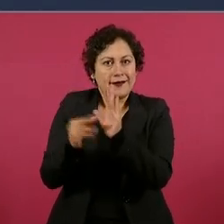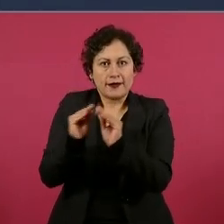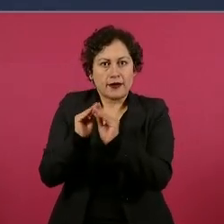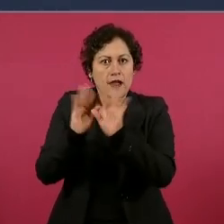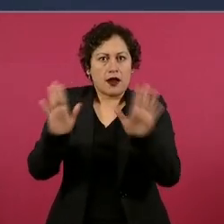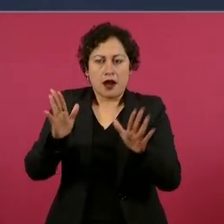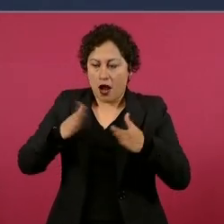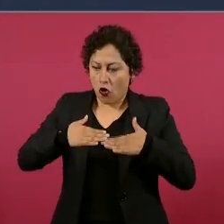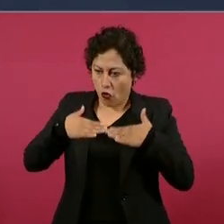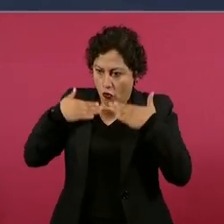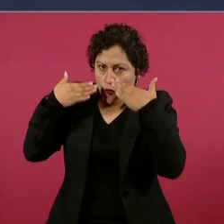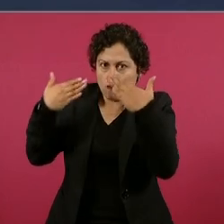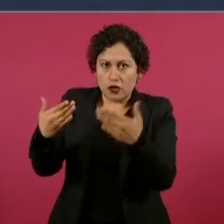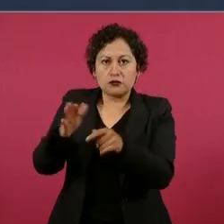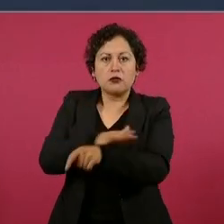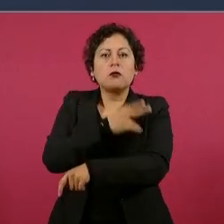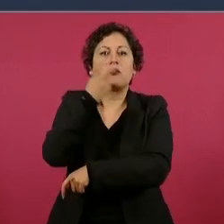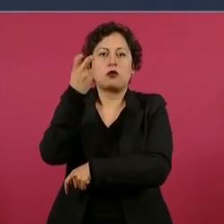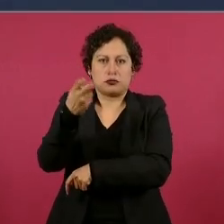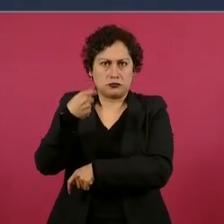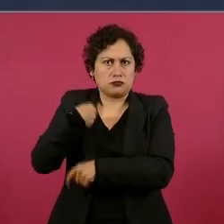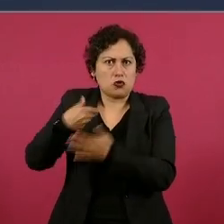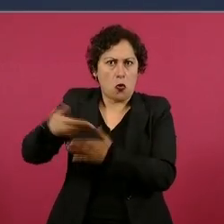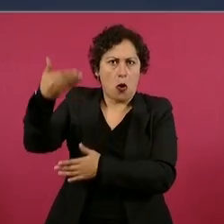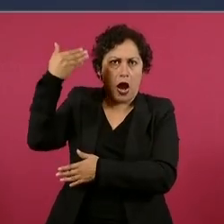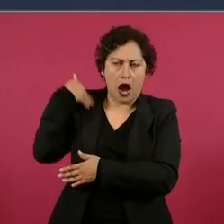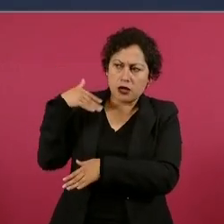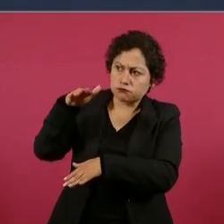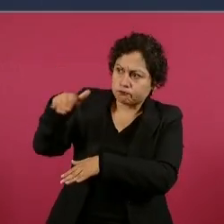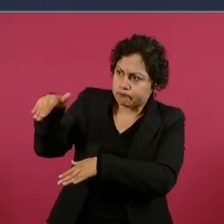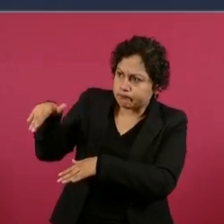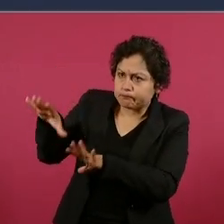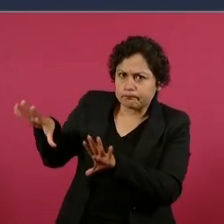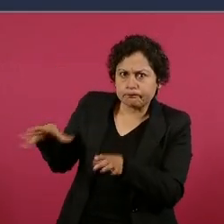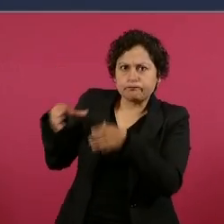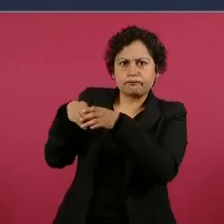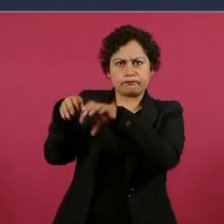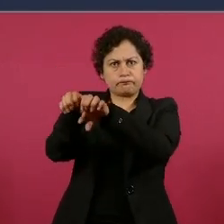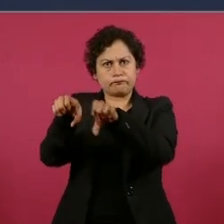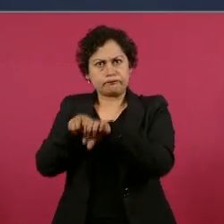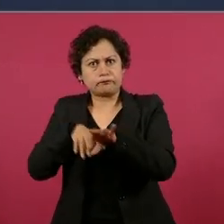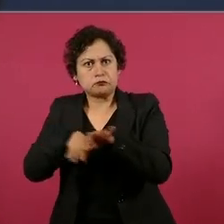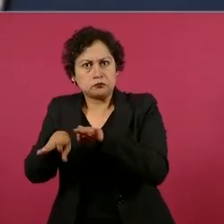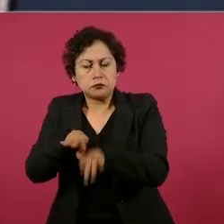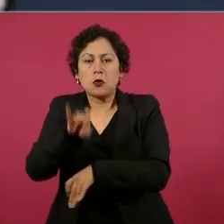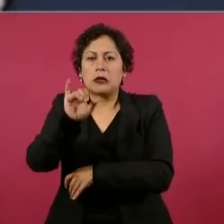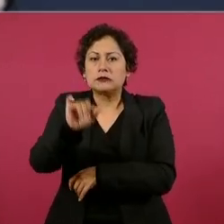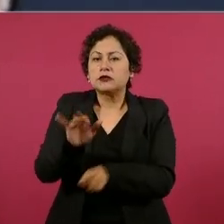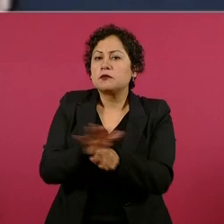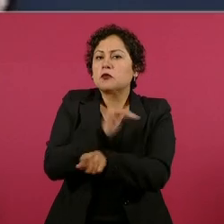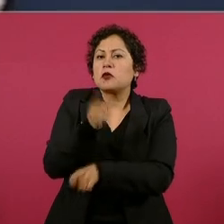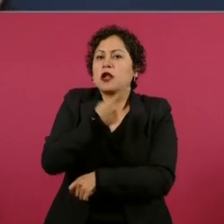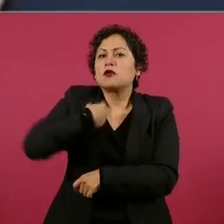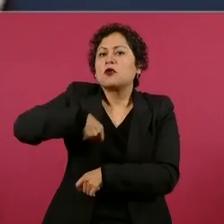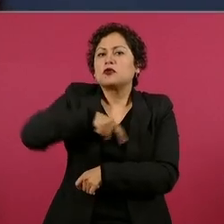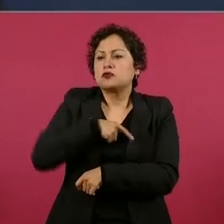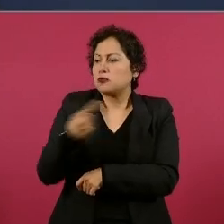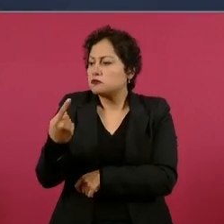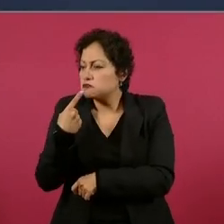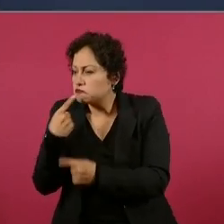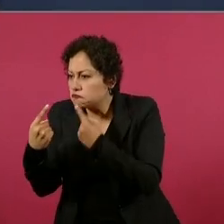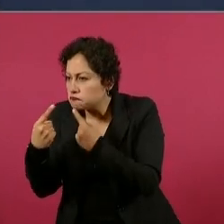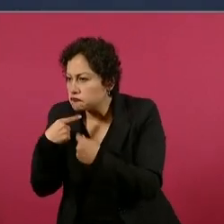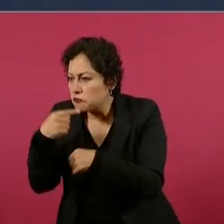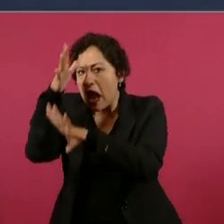la confianza, por eso los convoqué a participar, porque consideramos de que lo fundamental son los principios, los